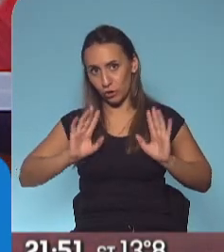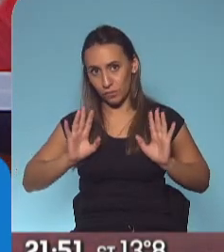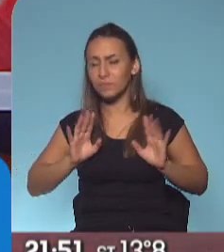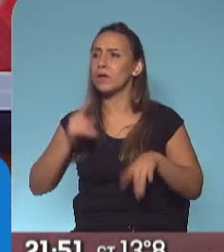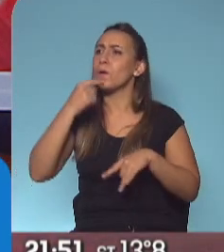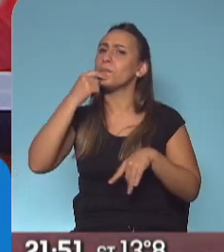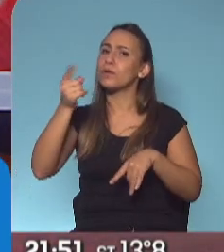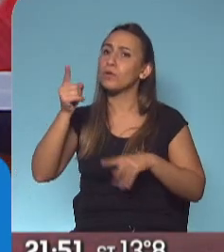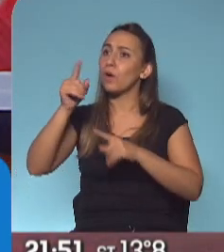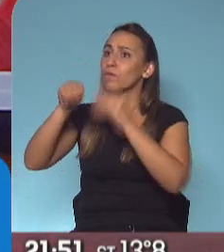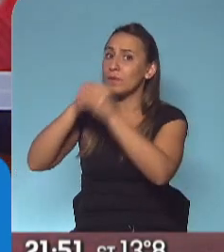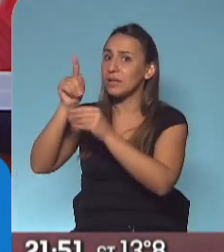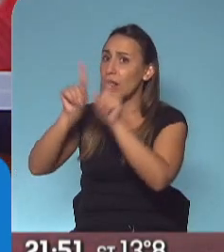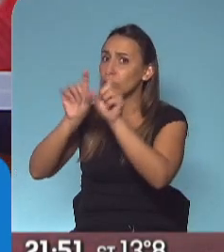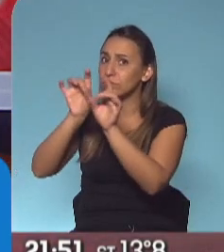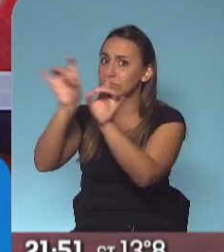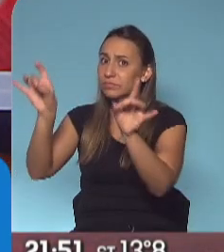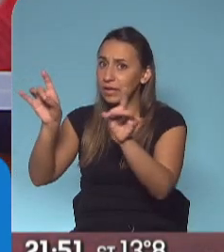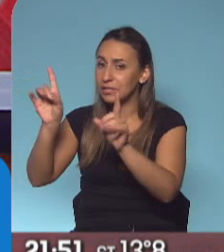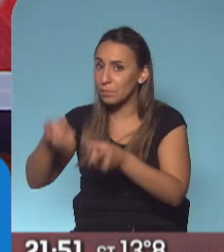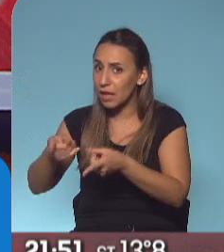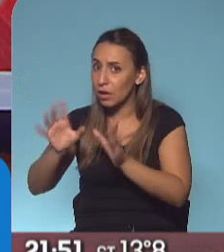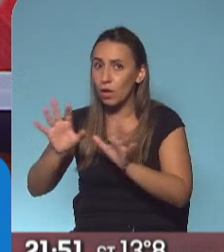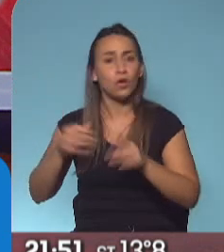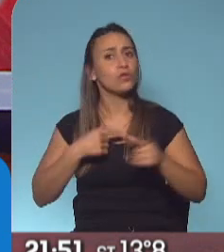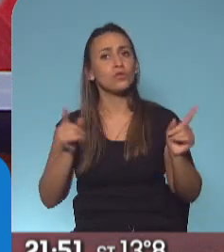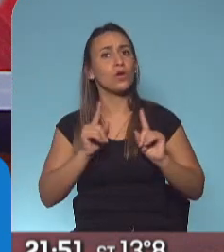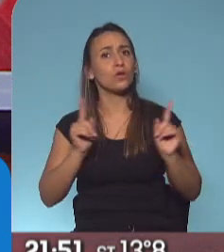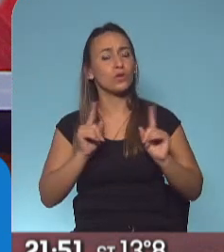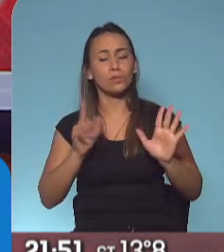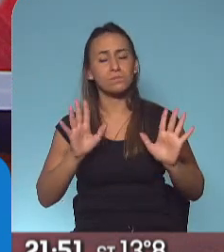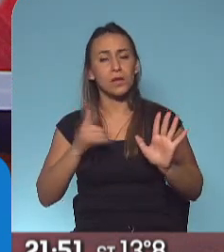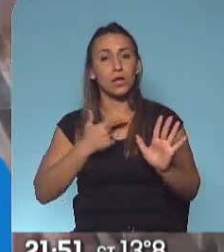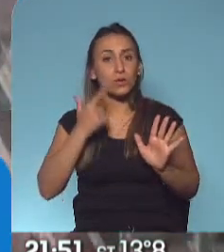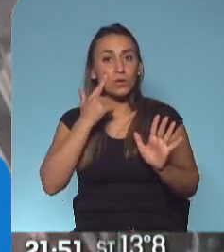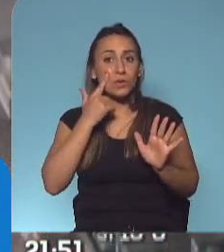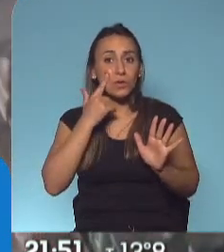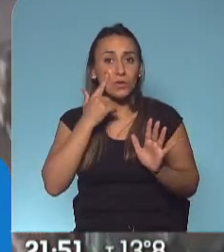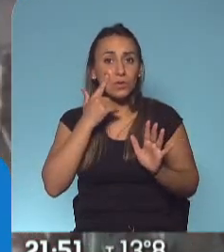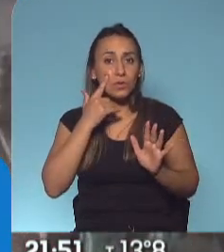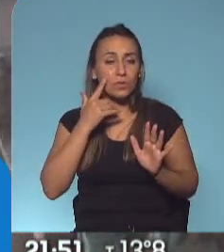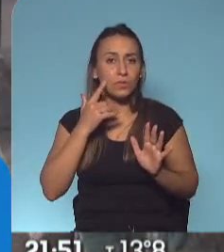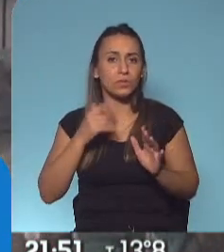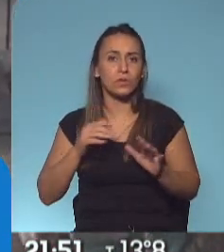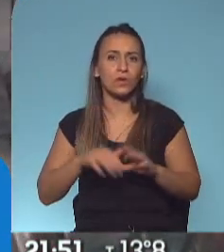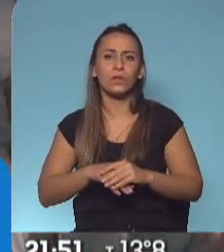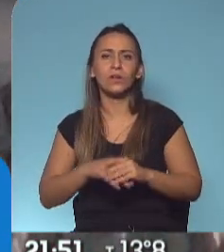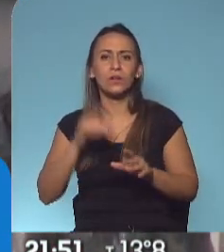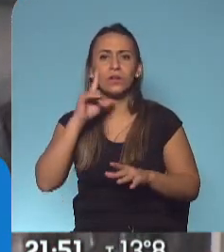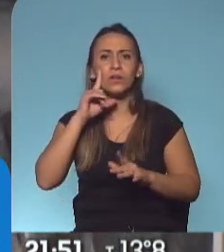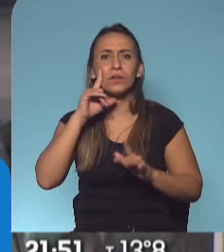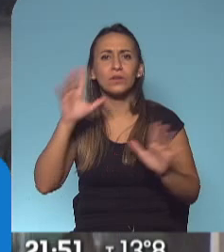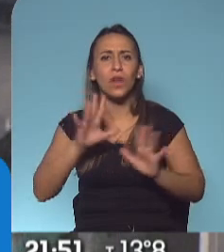también? No, yo realmente no conozco en Granada nadie que